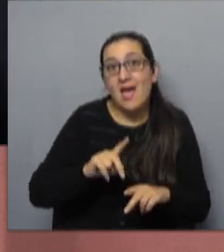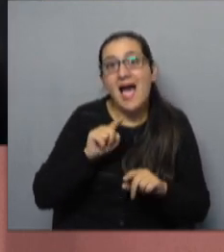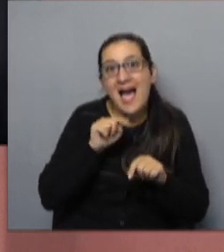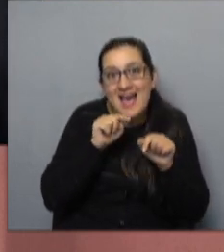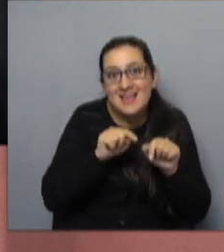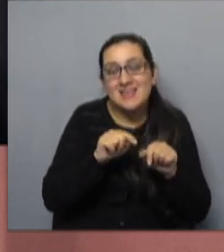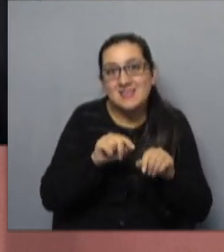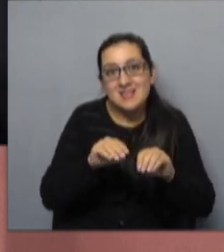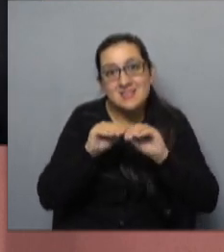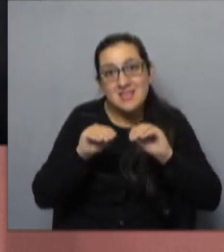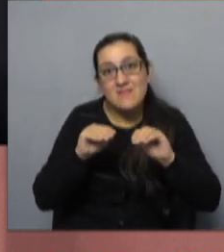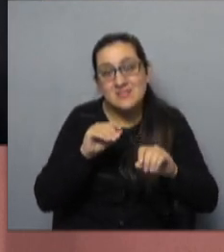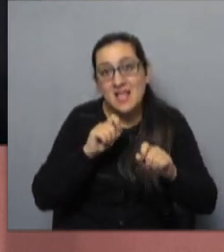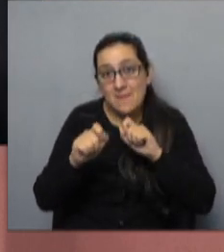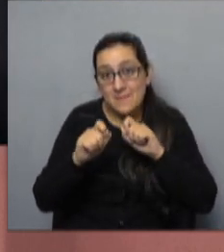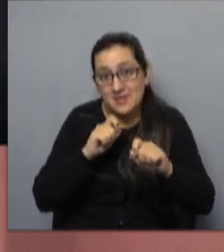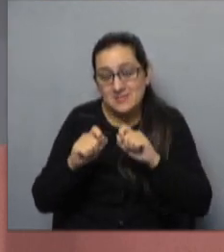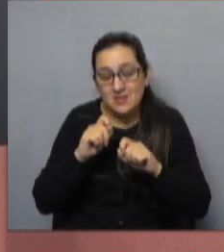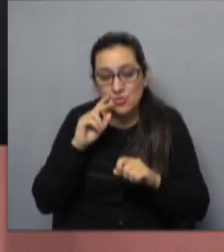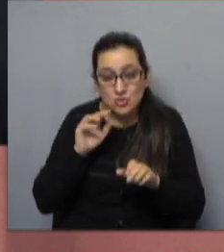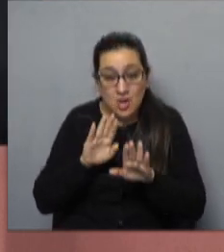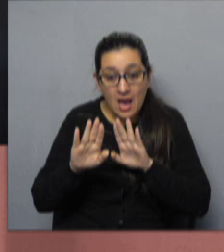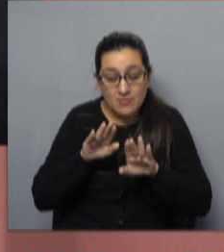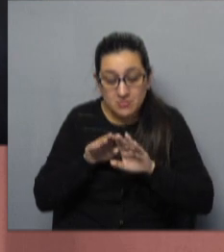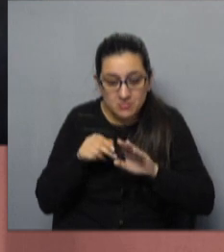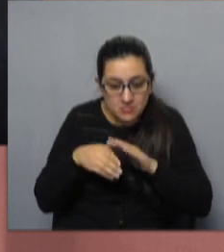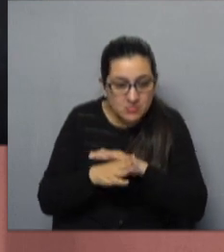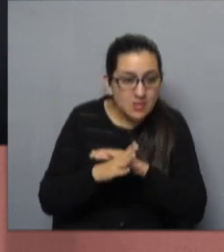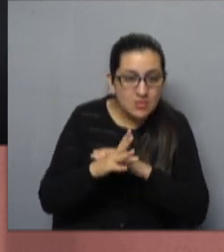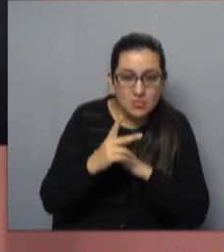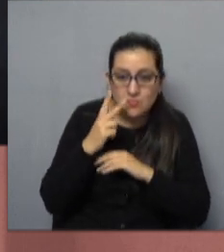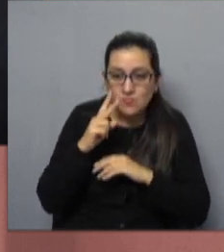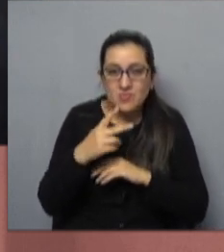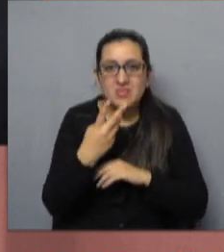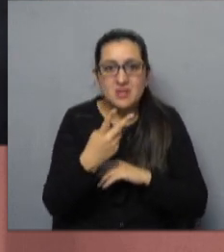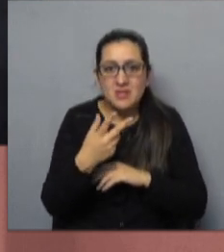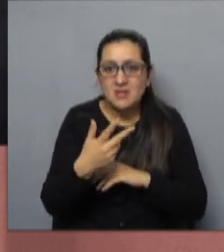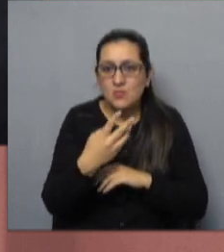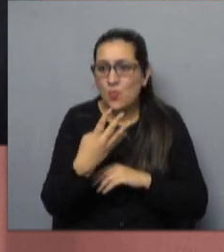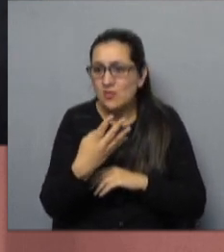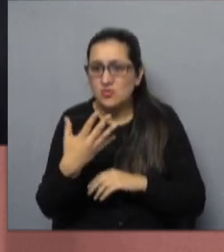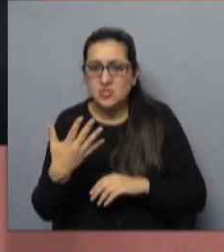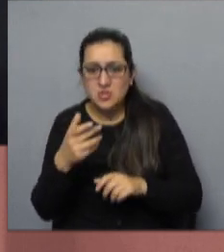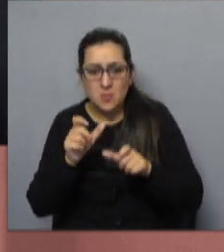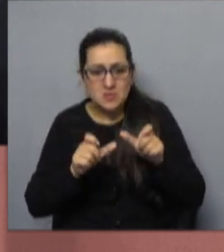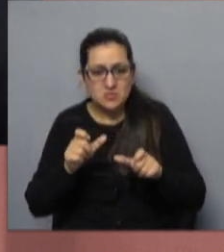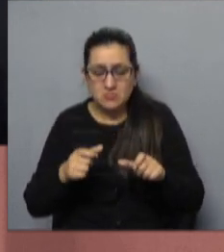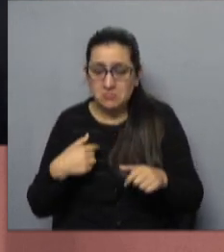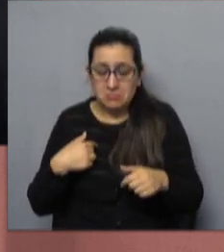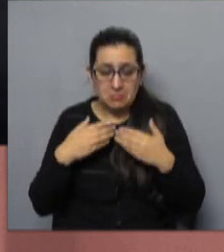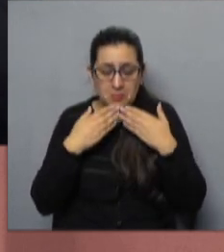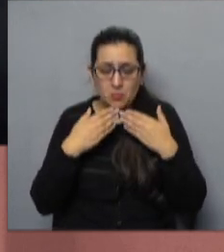prensa. Abro la puerta y la encuentro ahí sentada, 3, 4, 5 personas. Y le digo, ¿qué